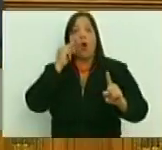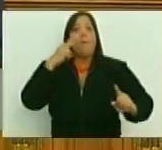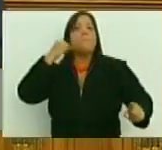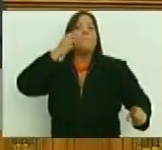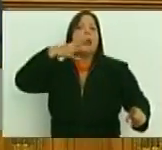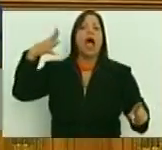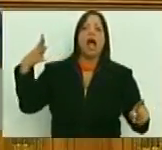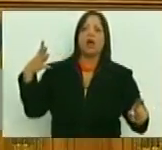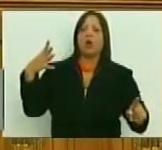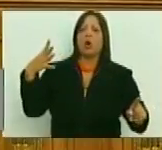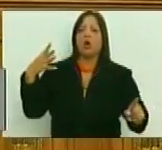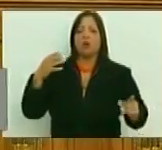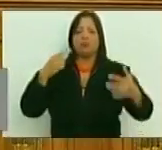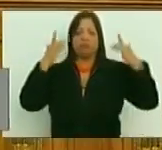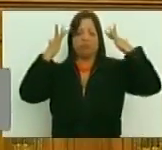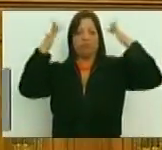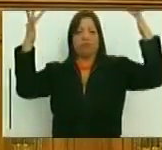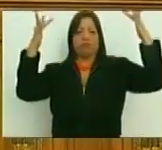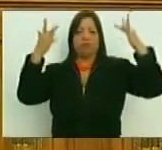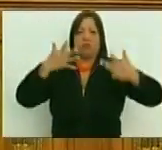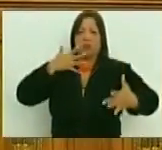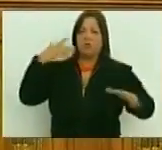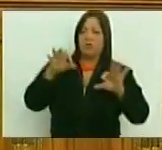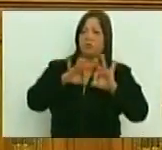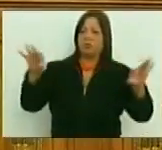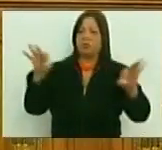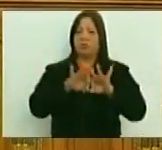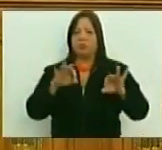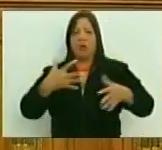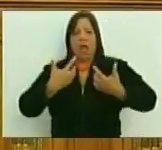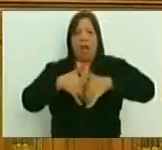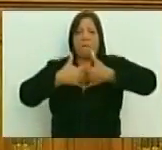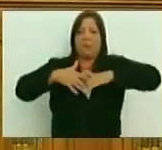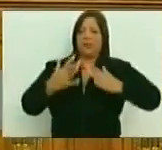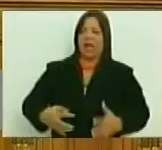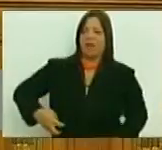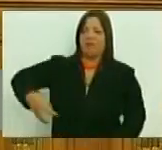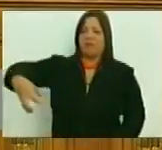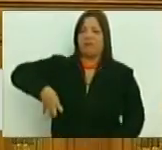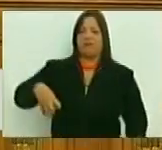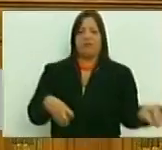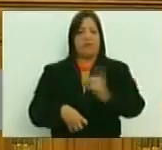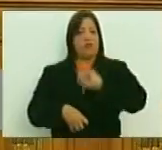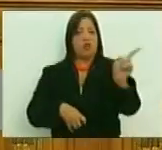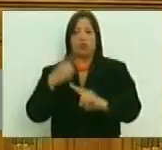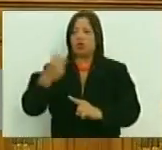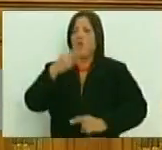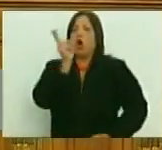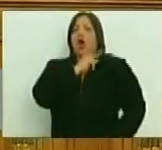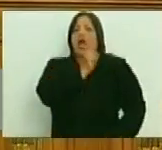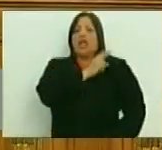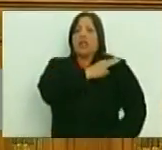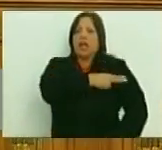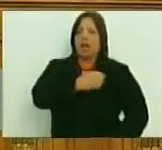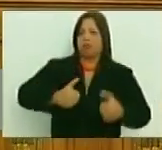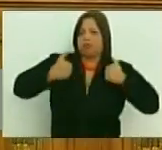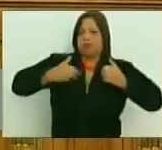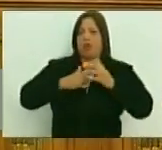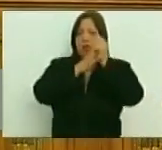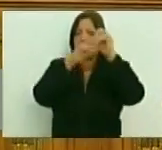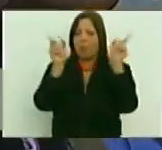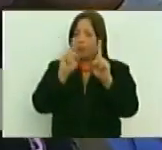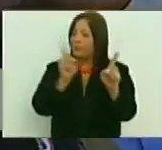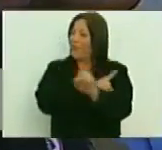blancos, ni letrados, ni tonsurados, ni grandes empresarios adinerados, ni solo generales, ni grandes líderes